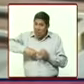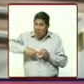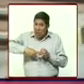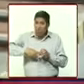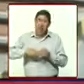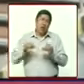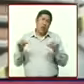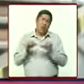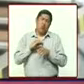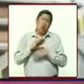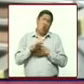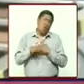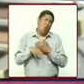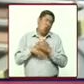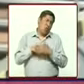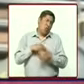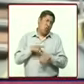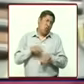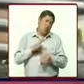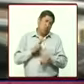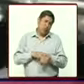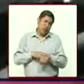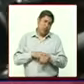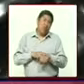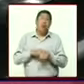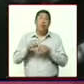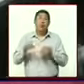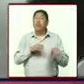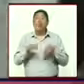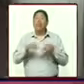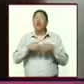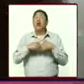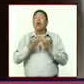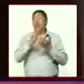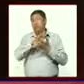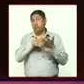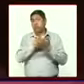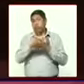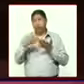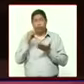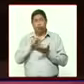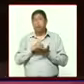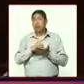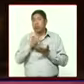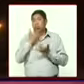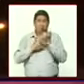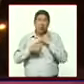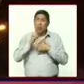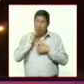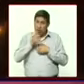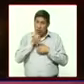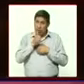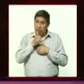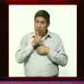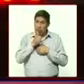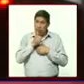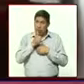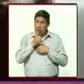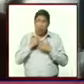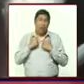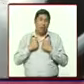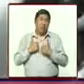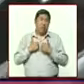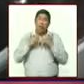también con toda normalidad y que están llegando las cisternas correspondientes según el cronograma que ellos recepcionan día a día. Muy